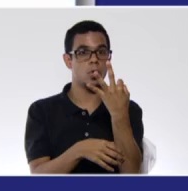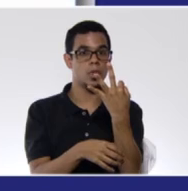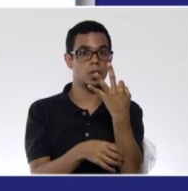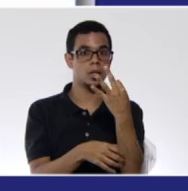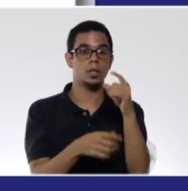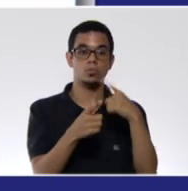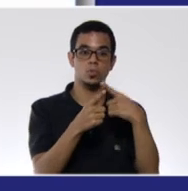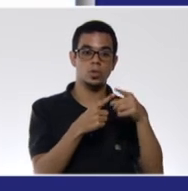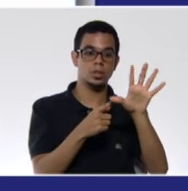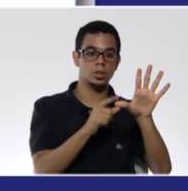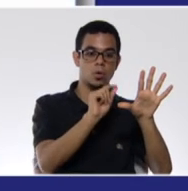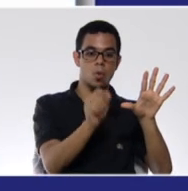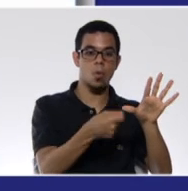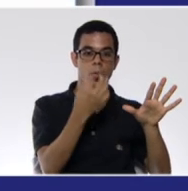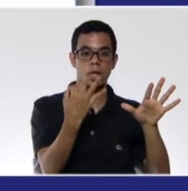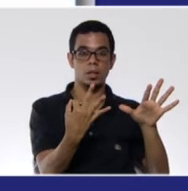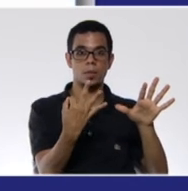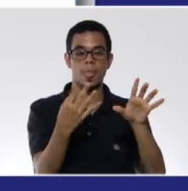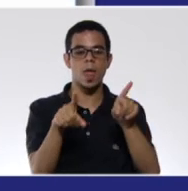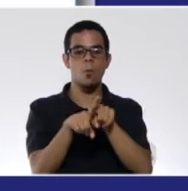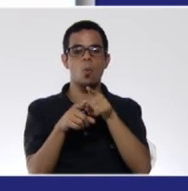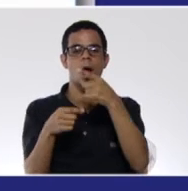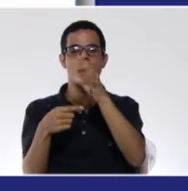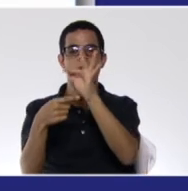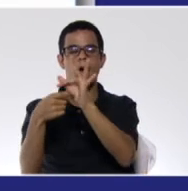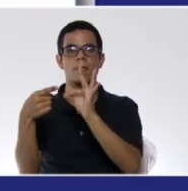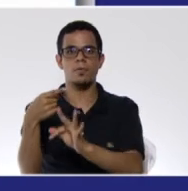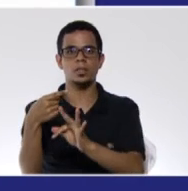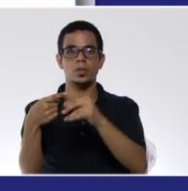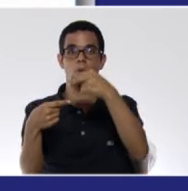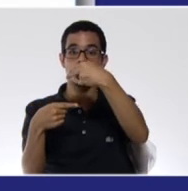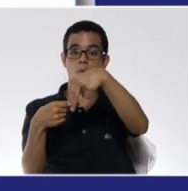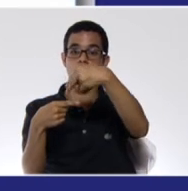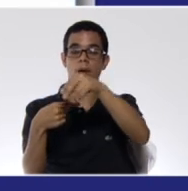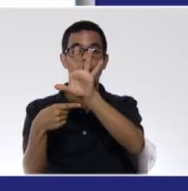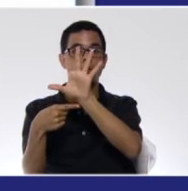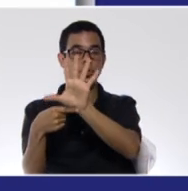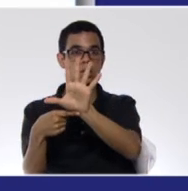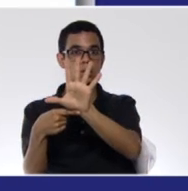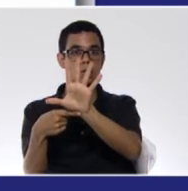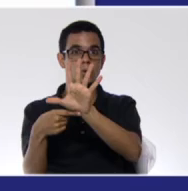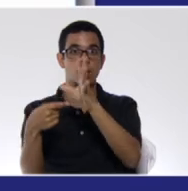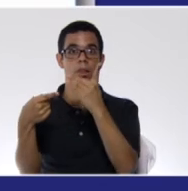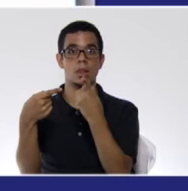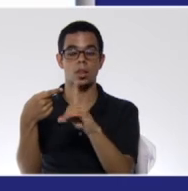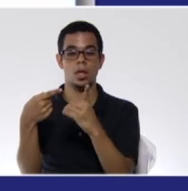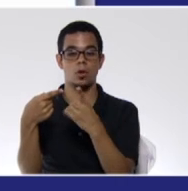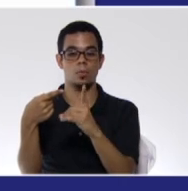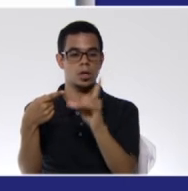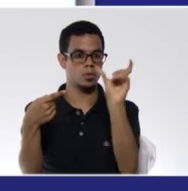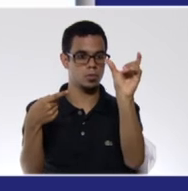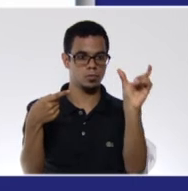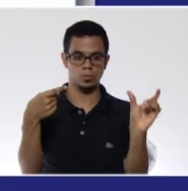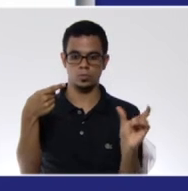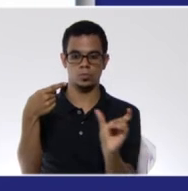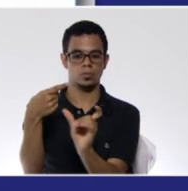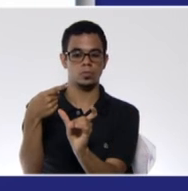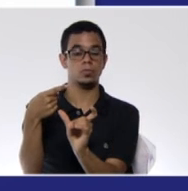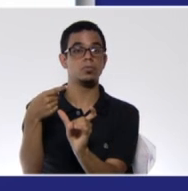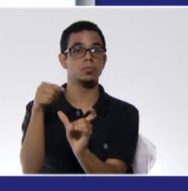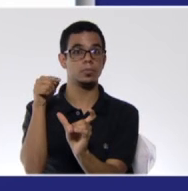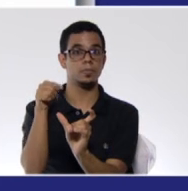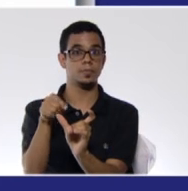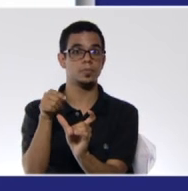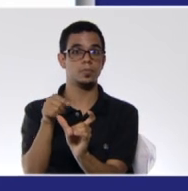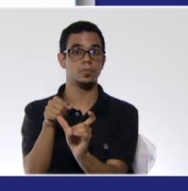3, es igual a una fracción en la que el numerador es el factorial de 5 y en el denominador es el factorial